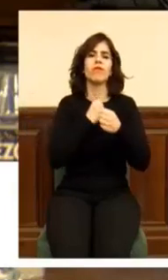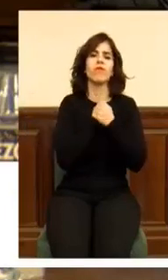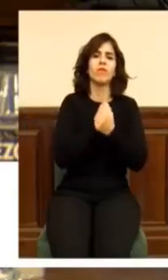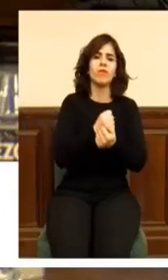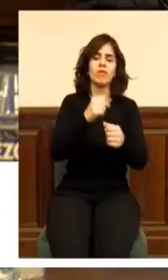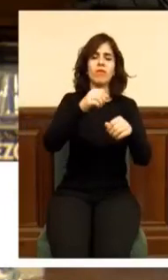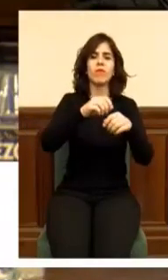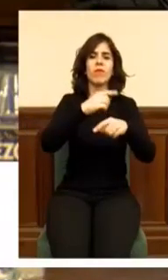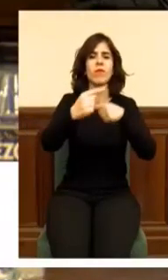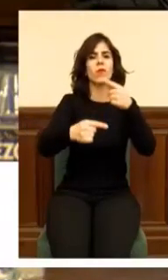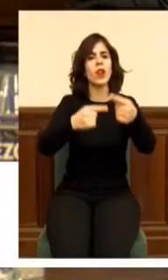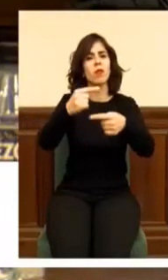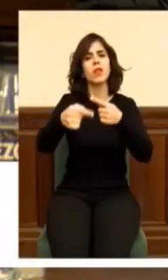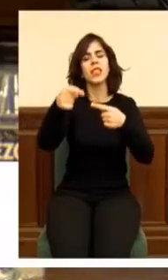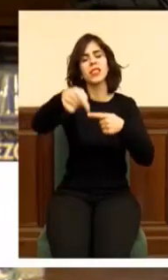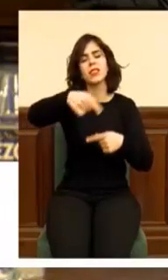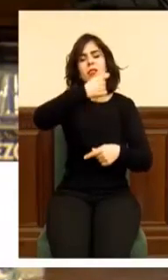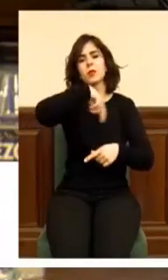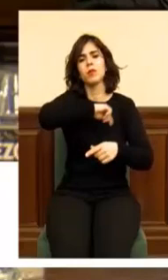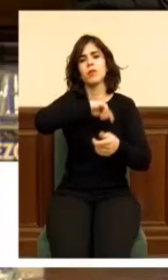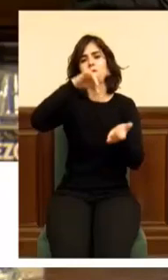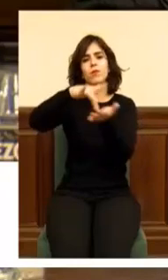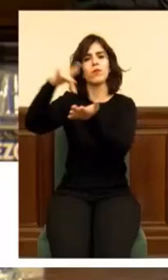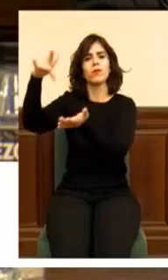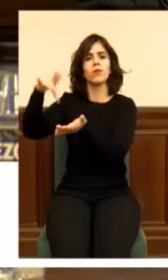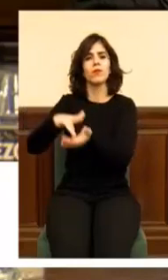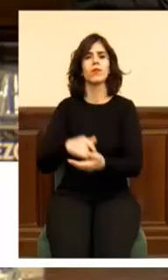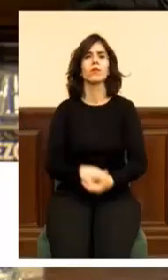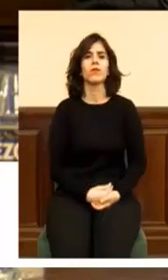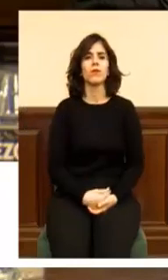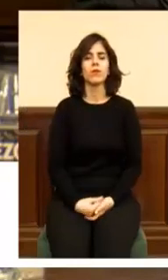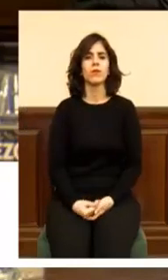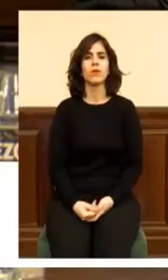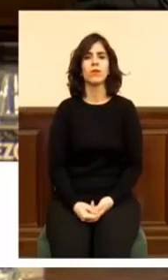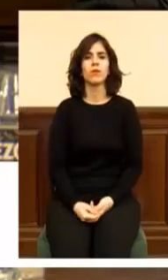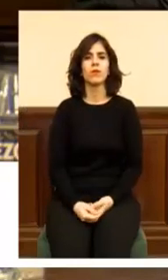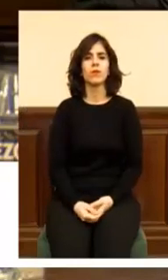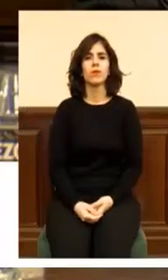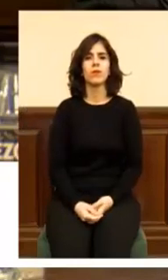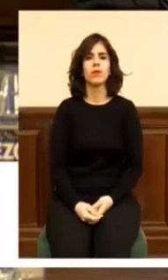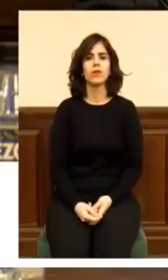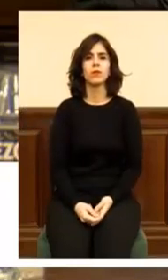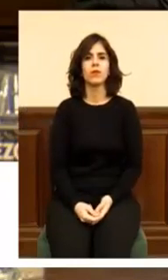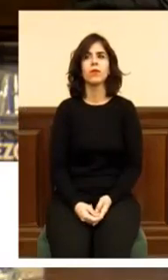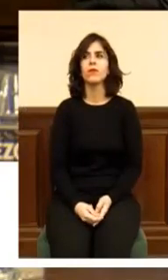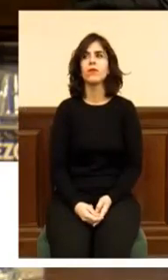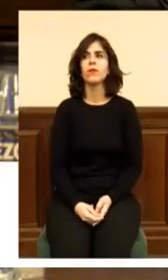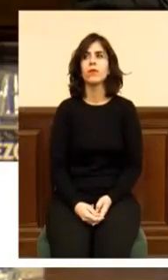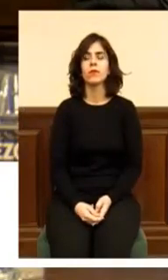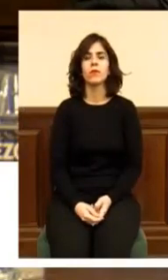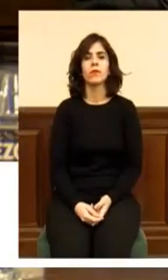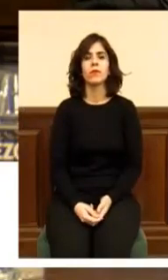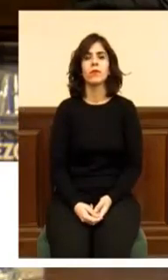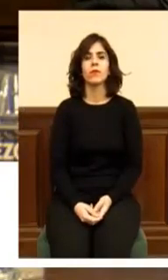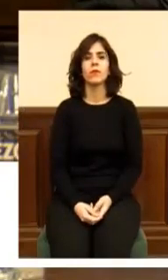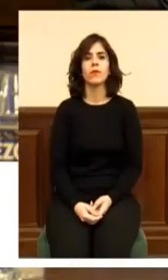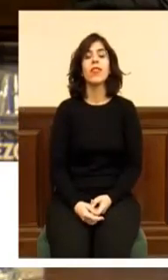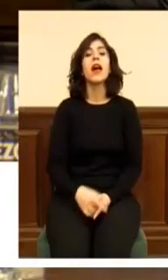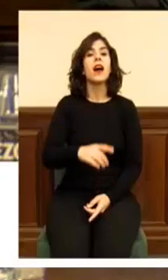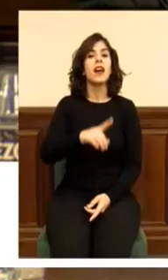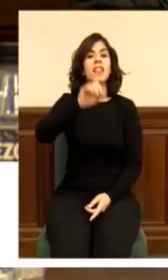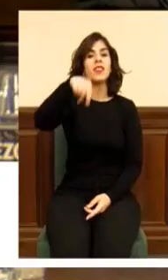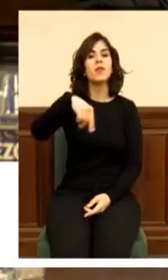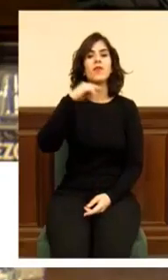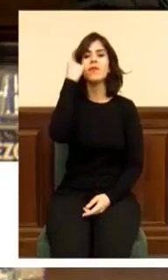de miles de familias españolas. Que además hemos visto cómo ha aparecido de nuevo